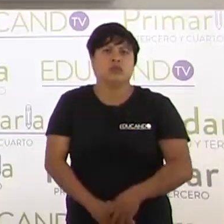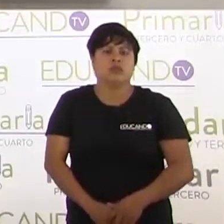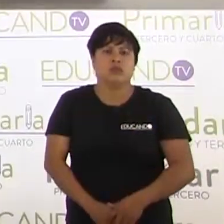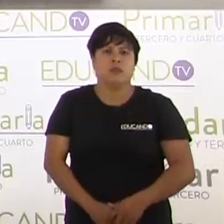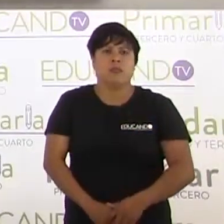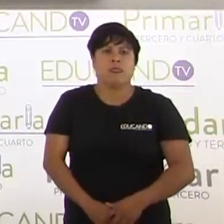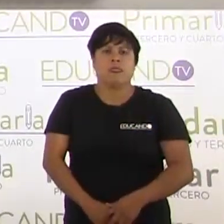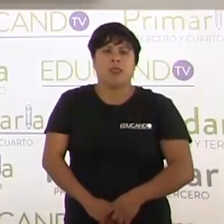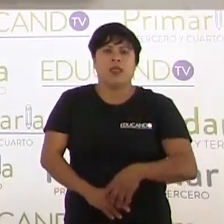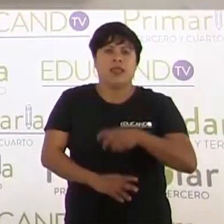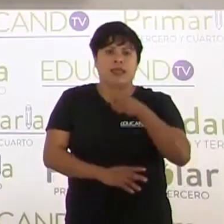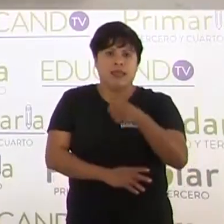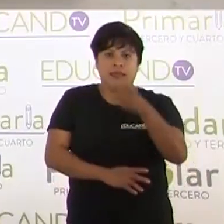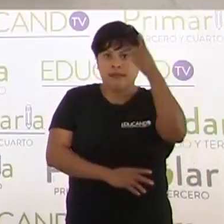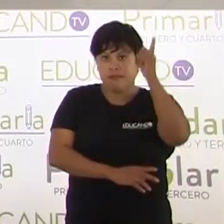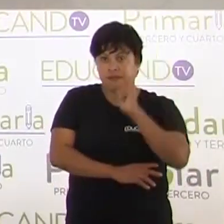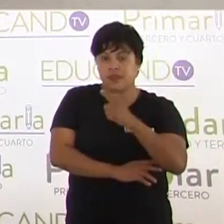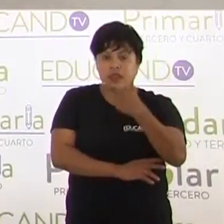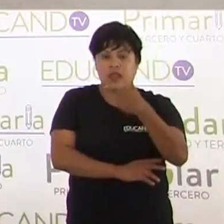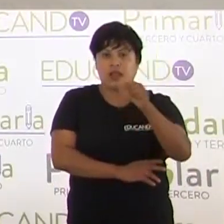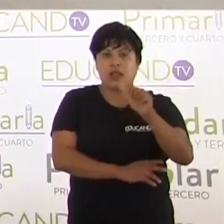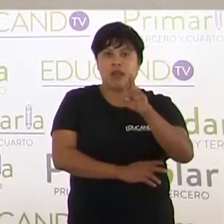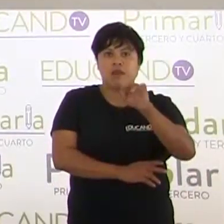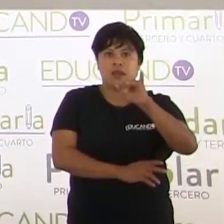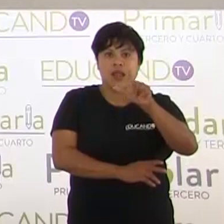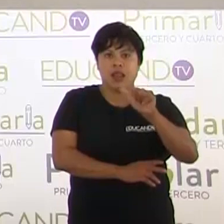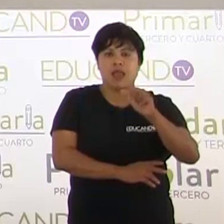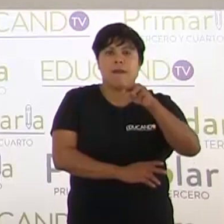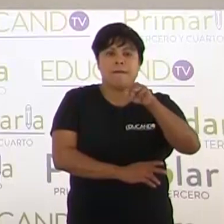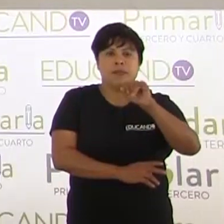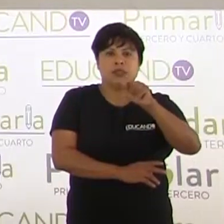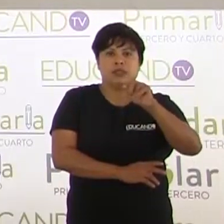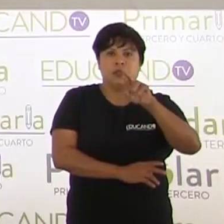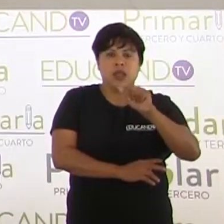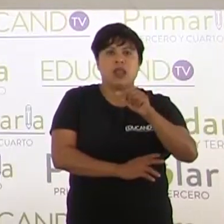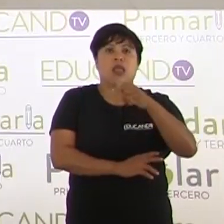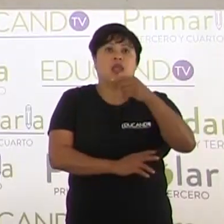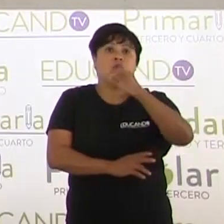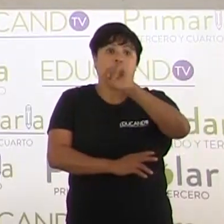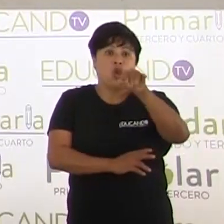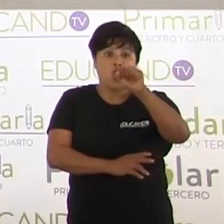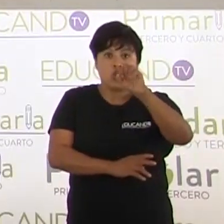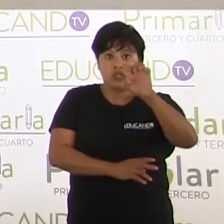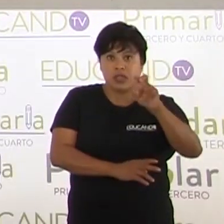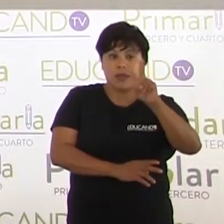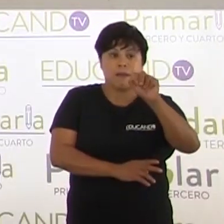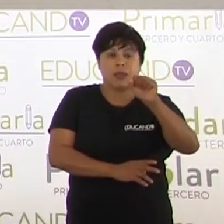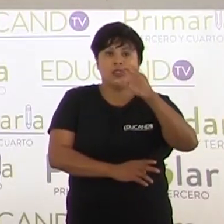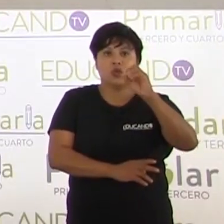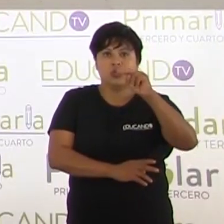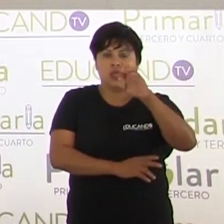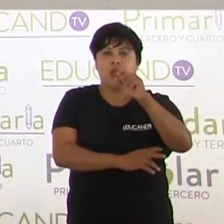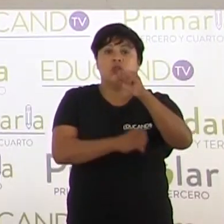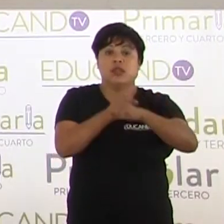Mistral, a quien José Vasconcelos trajo en los años